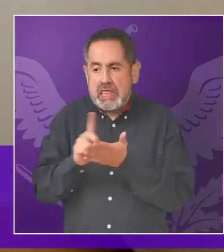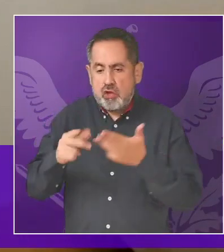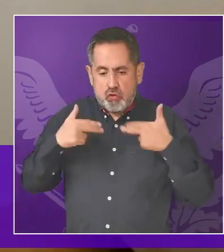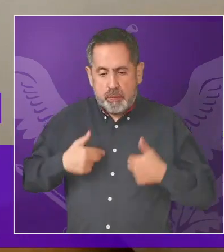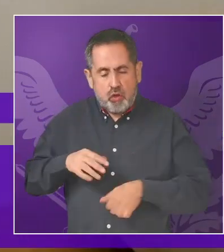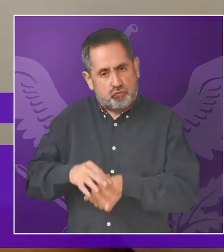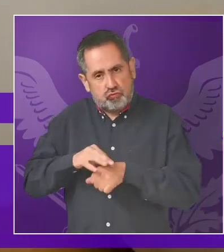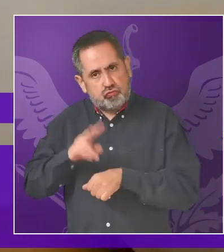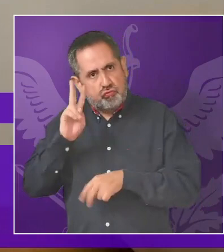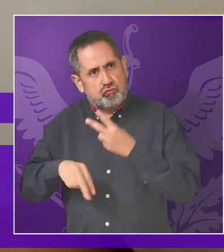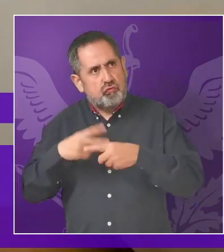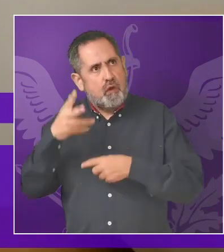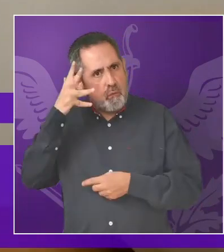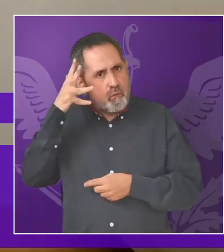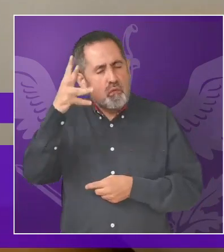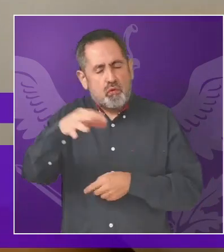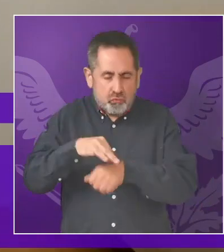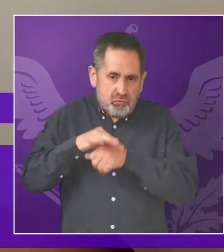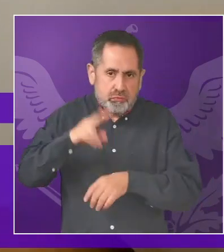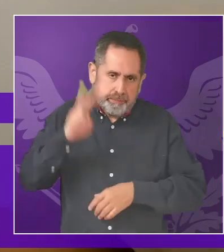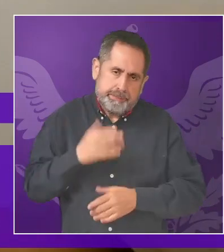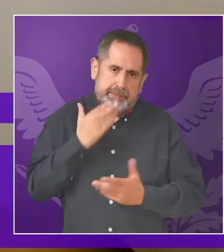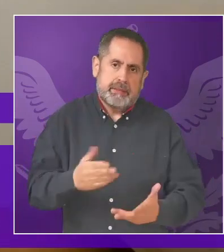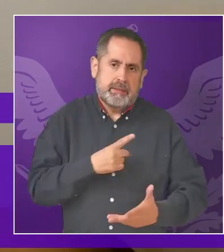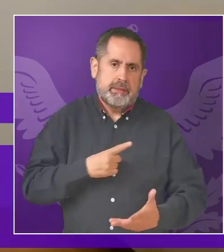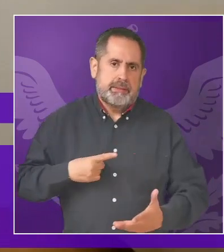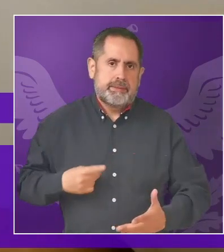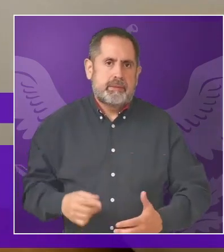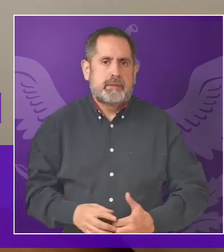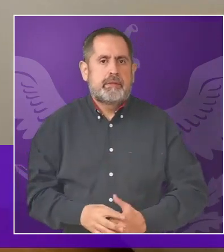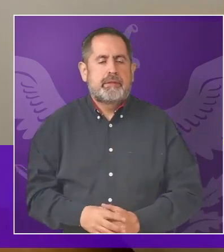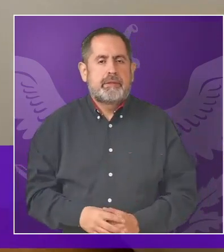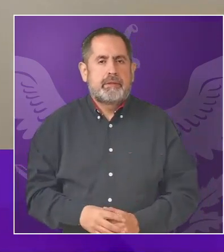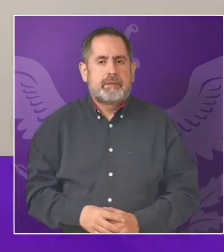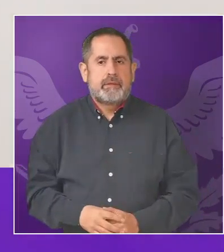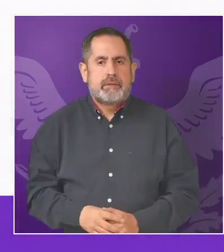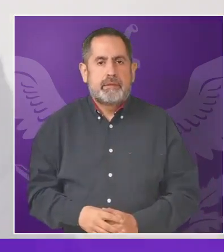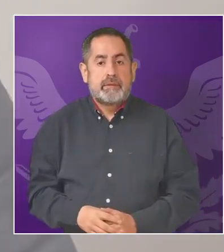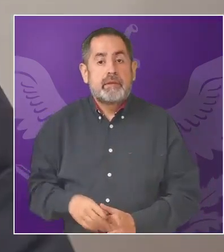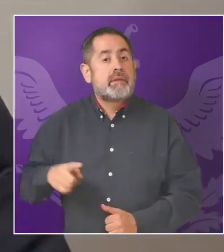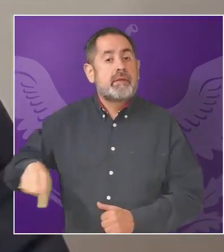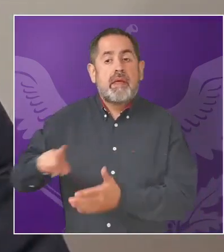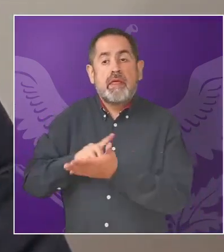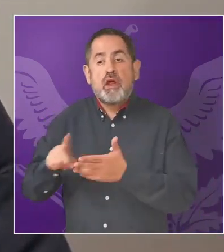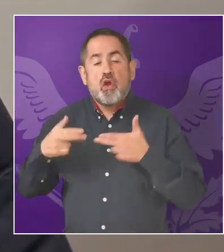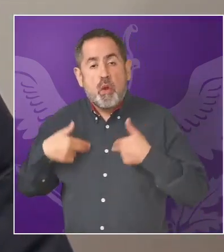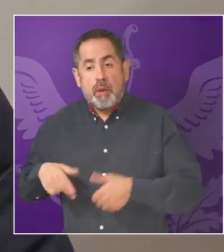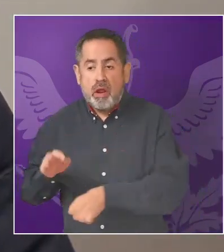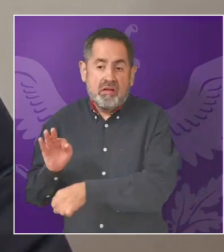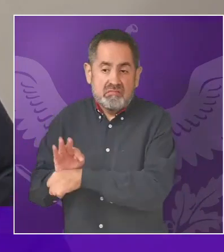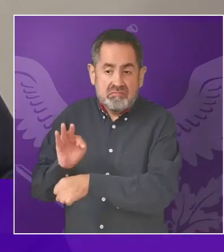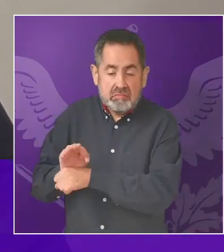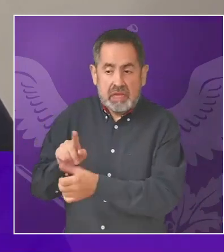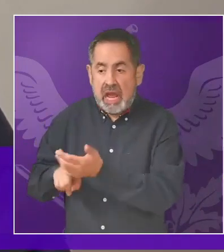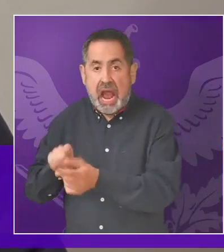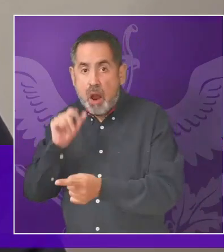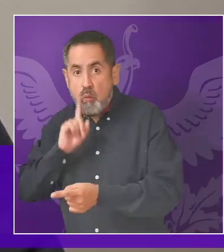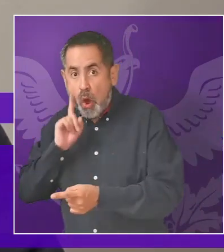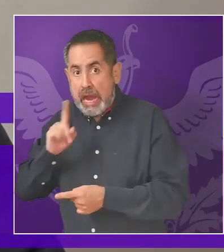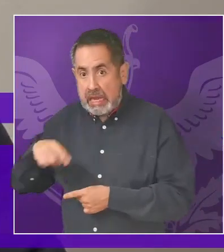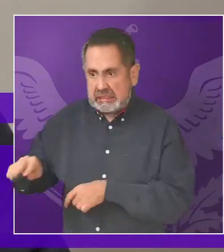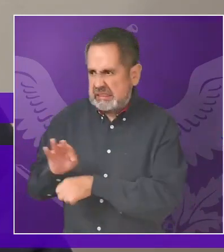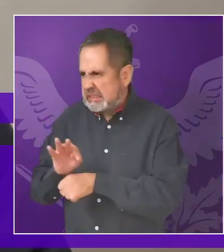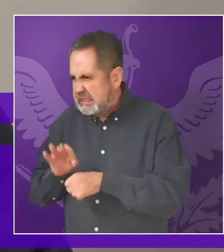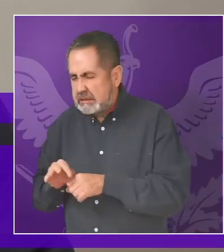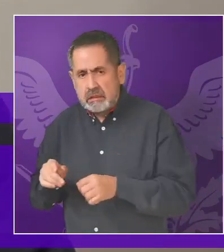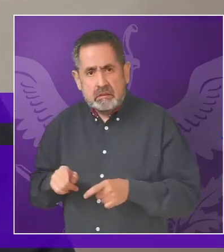justo, más seguro y en donde los derechos humanos son una realidad para todas las personas. La defensa y promoción de